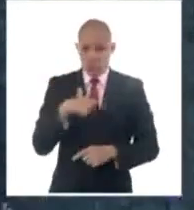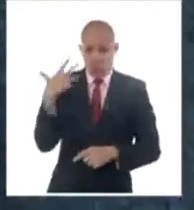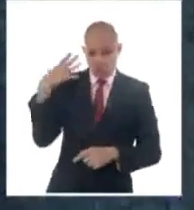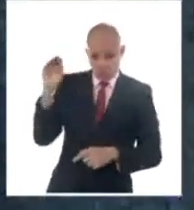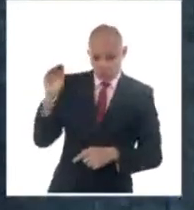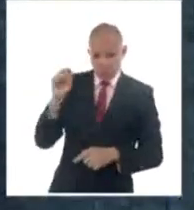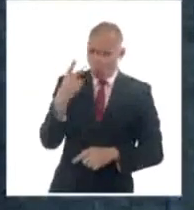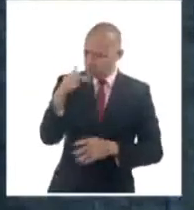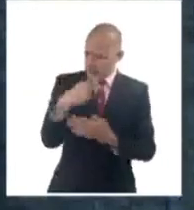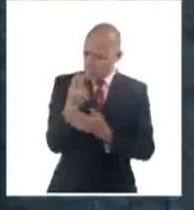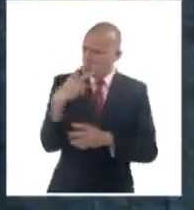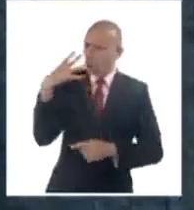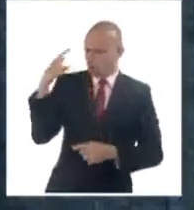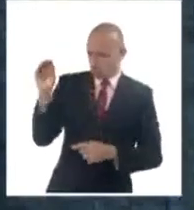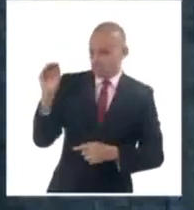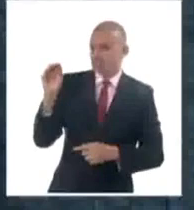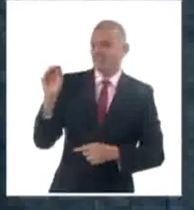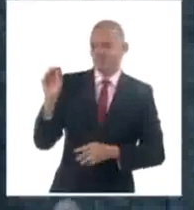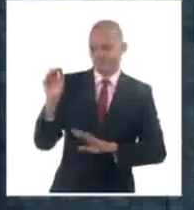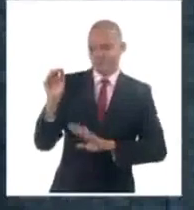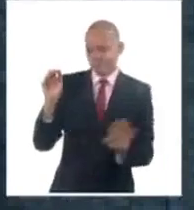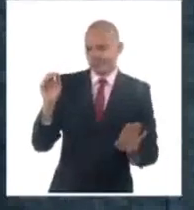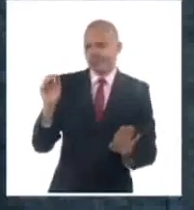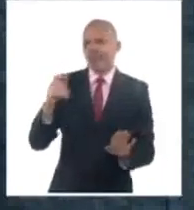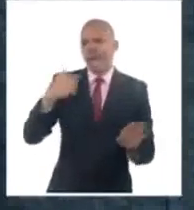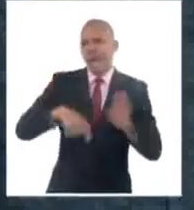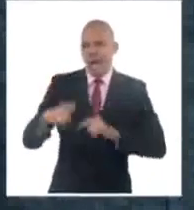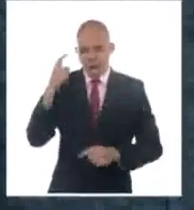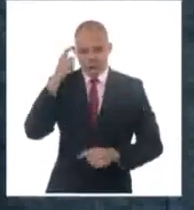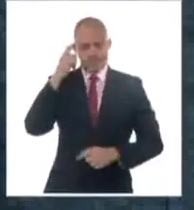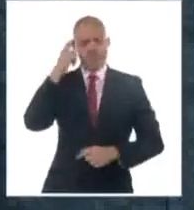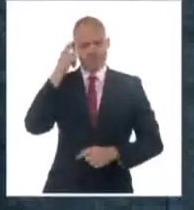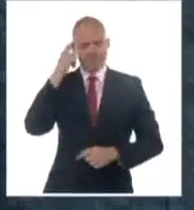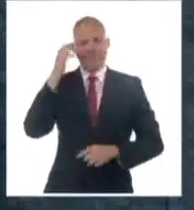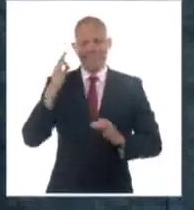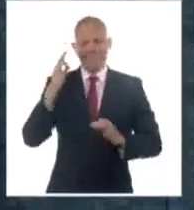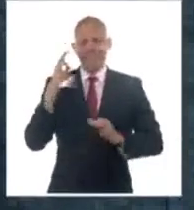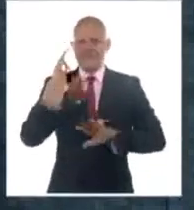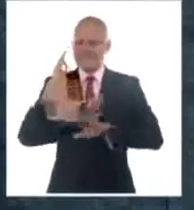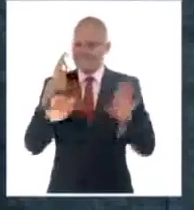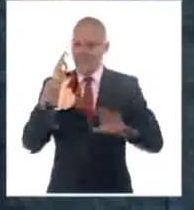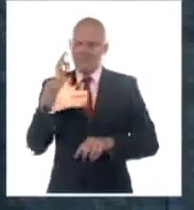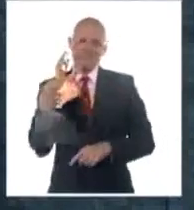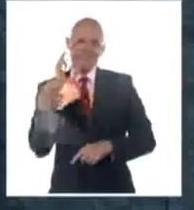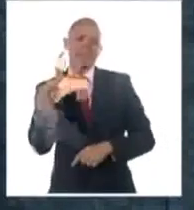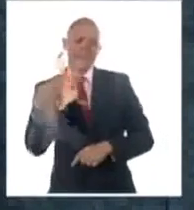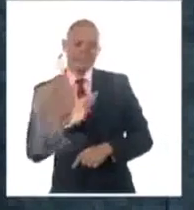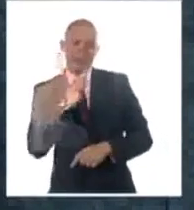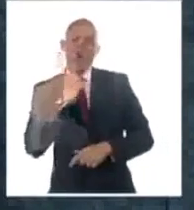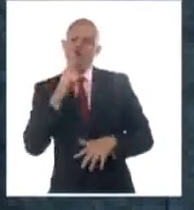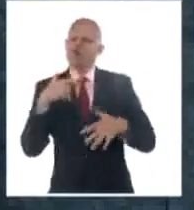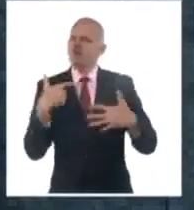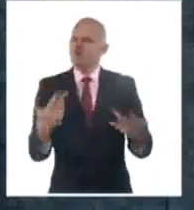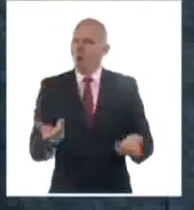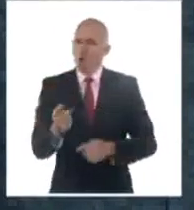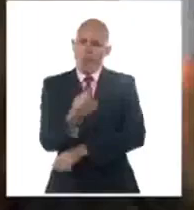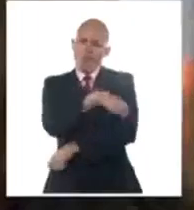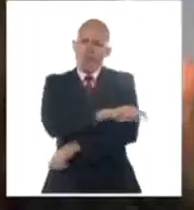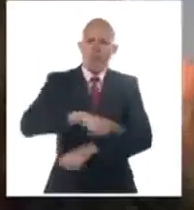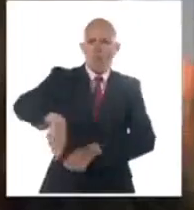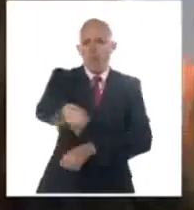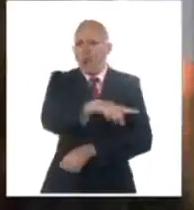de 2 días ya con una rica experiencia de cómo el pueblo cubano se organiza y resiste